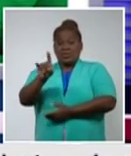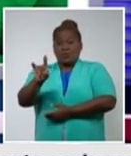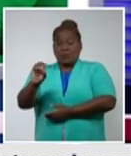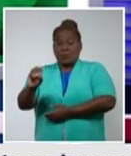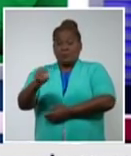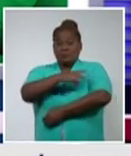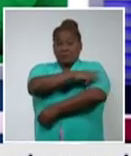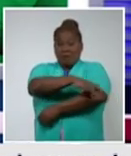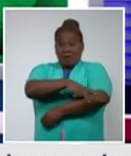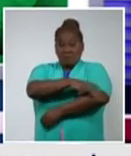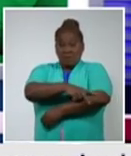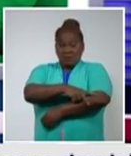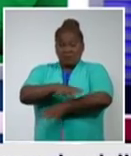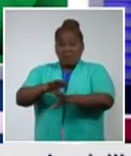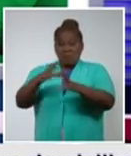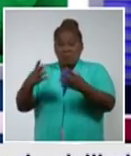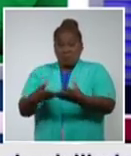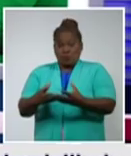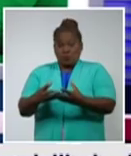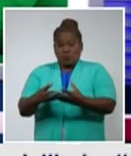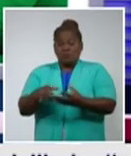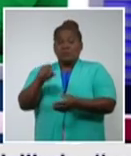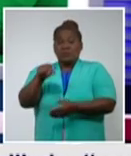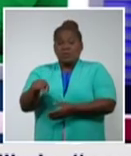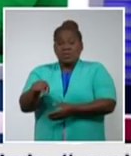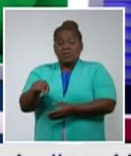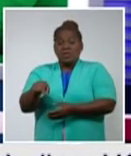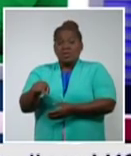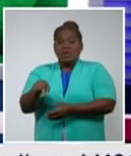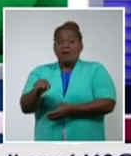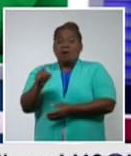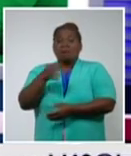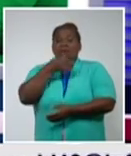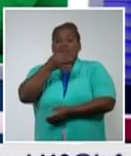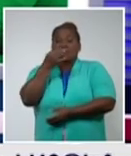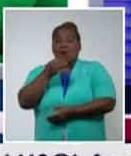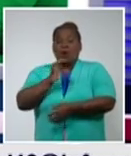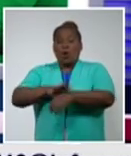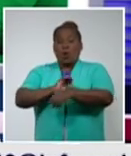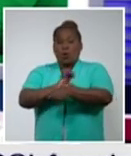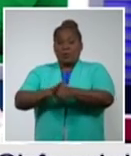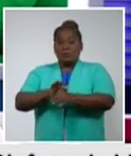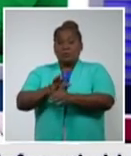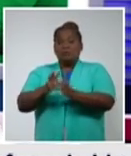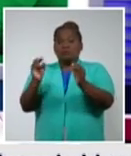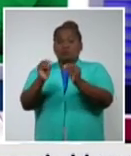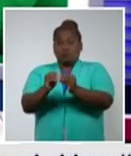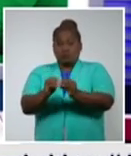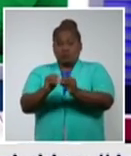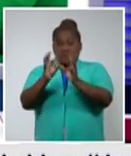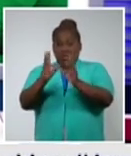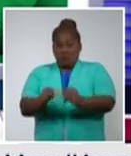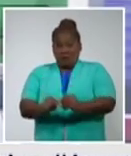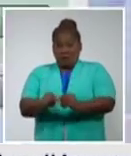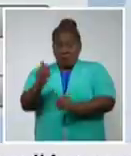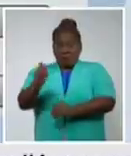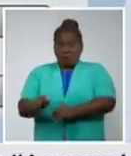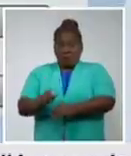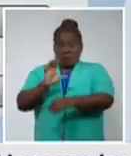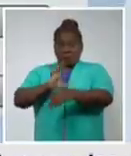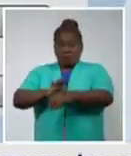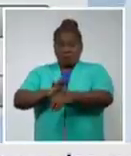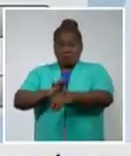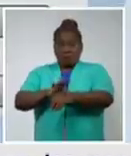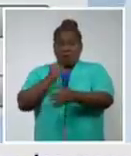territorios que han ido confirmando casos de COVID, la cifra total de casos confirmados pues ascienda